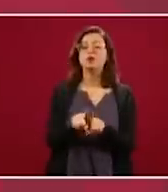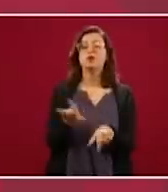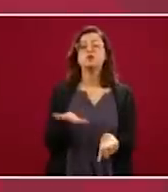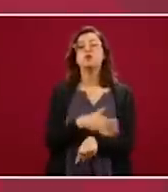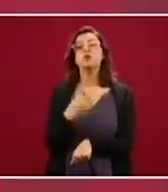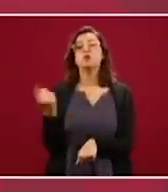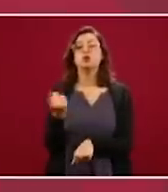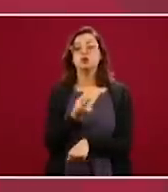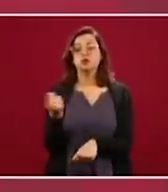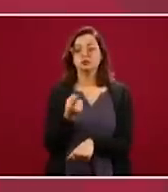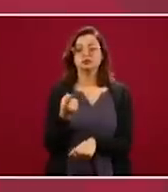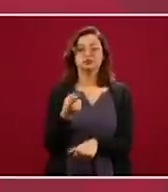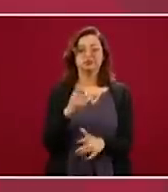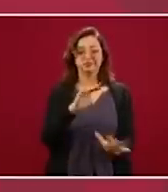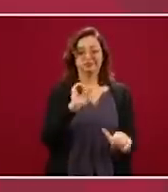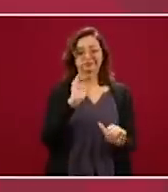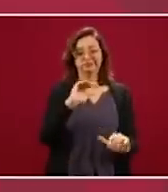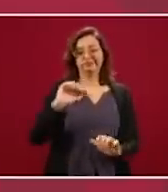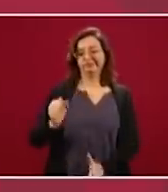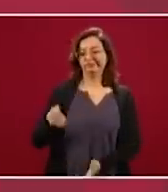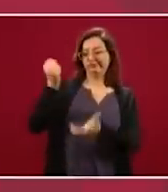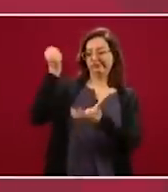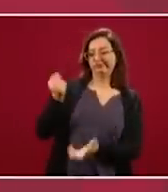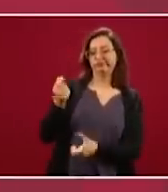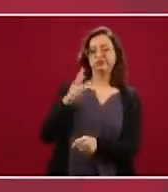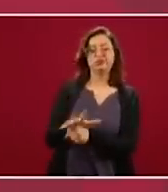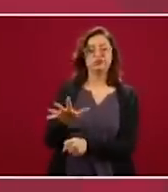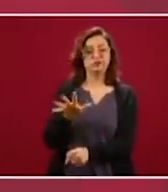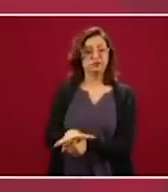se cuenta con presupuesto.